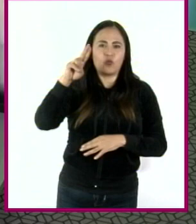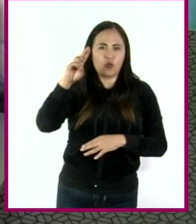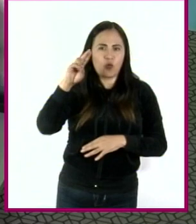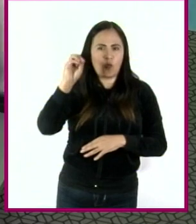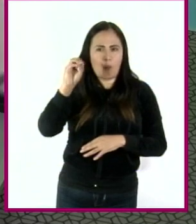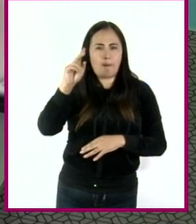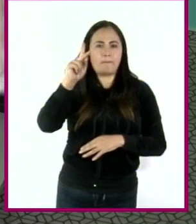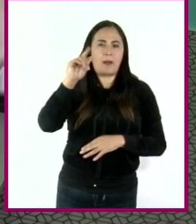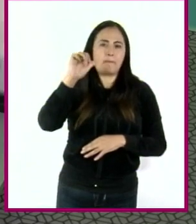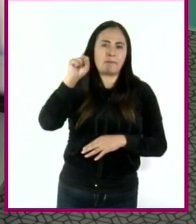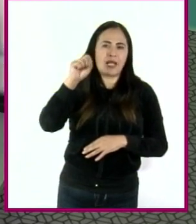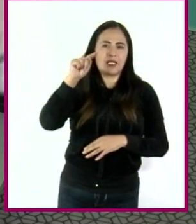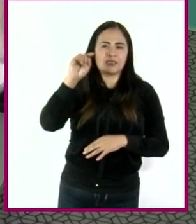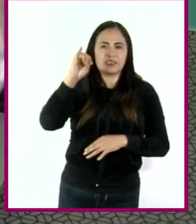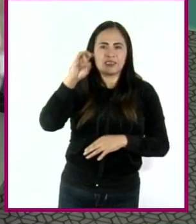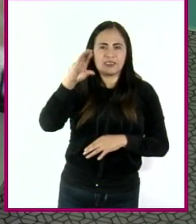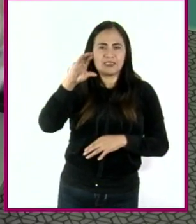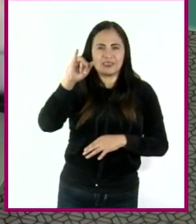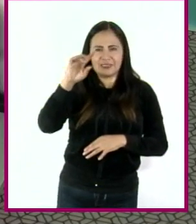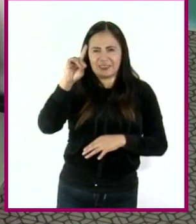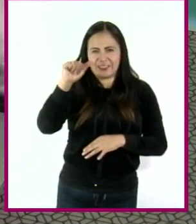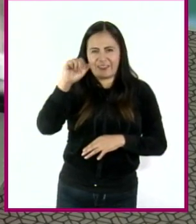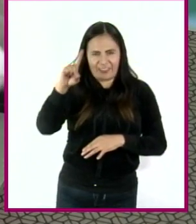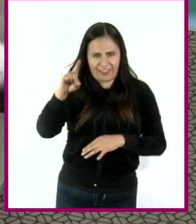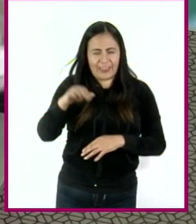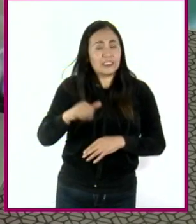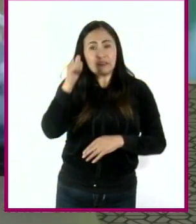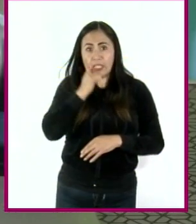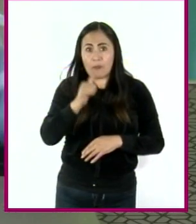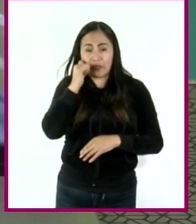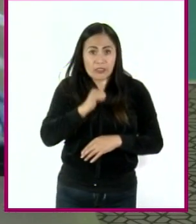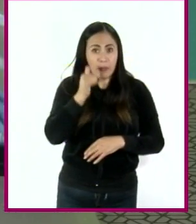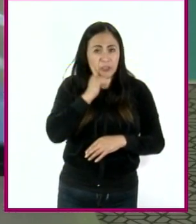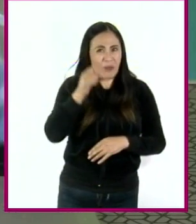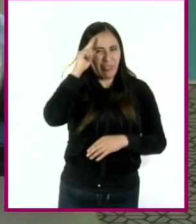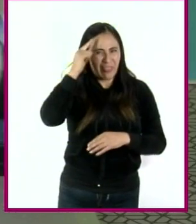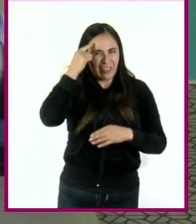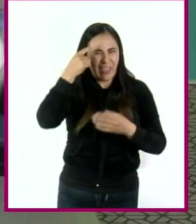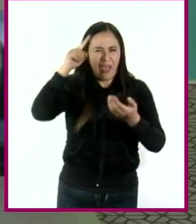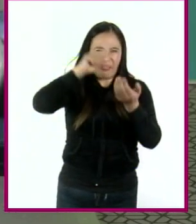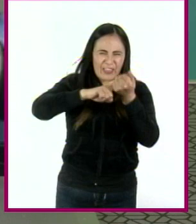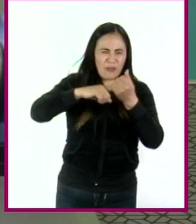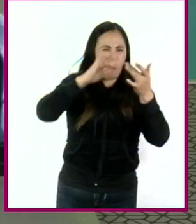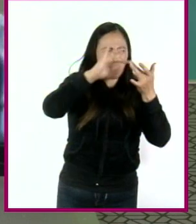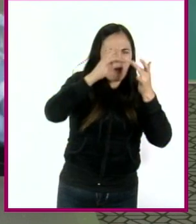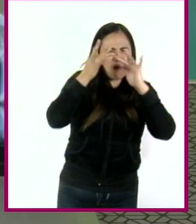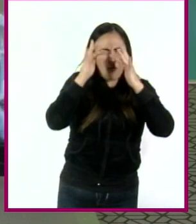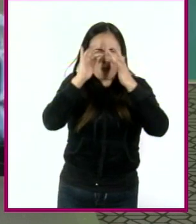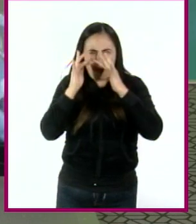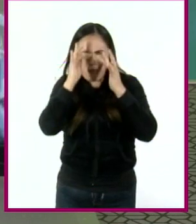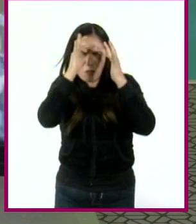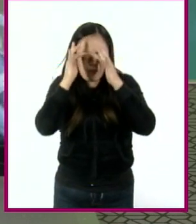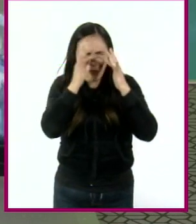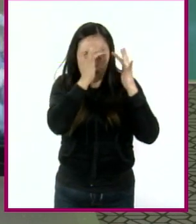tiempo se están formando conexiones entre las neuronas, porque la vida del cerebro es la vida de